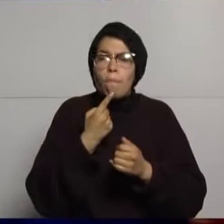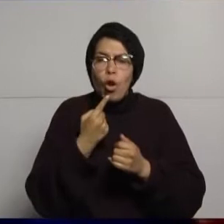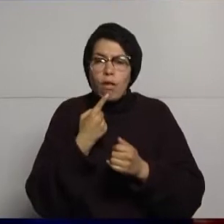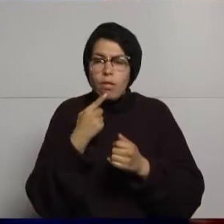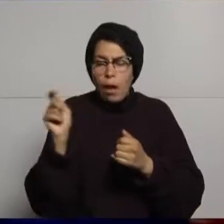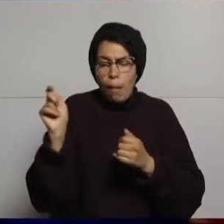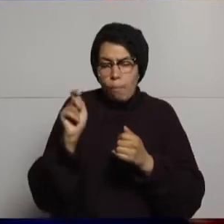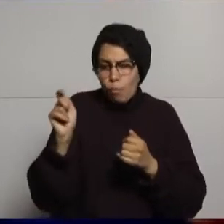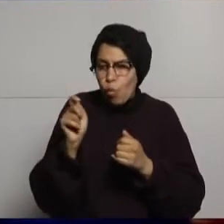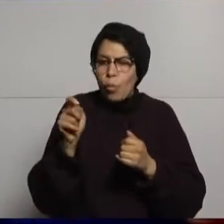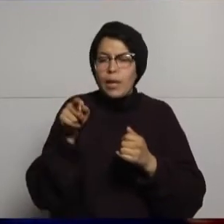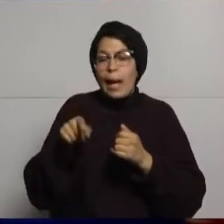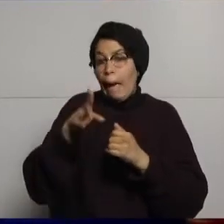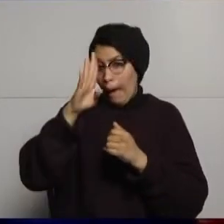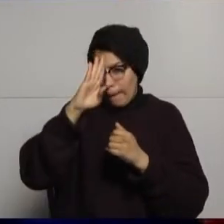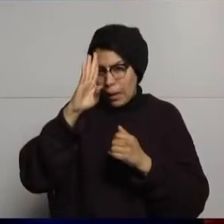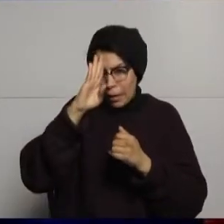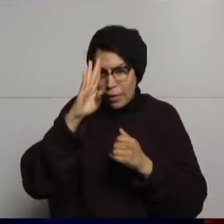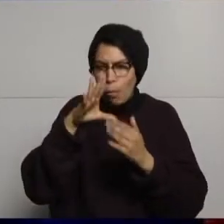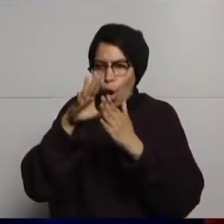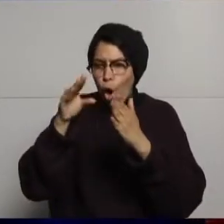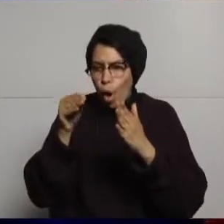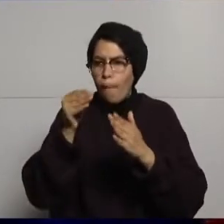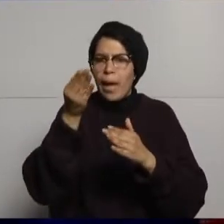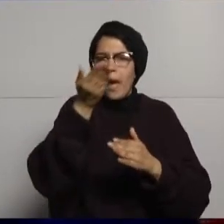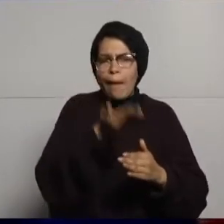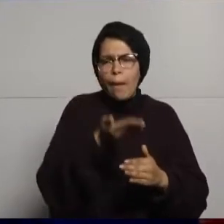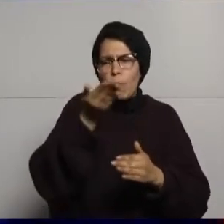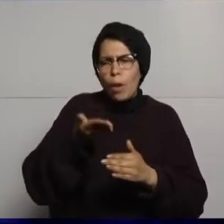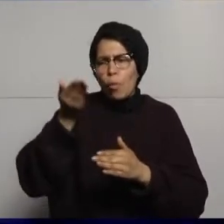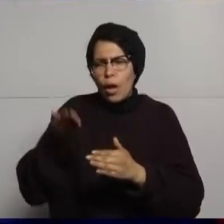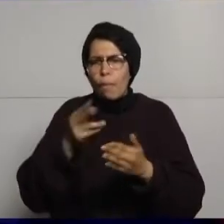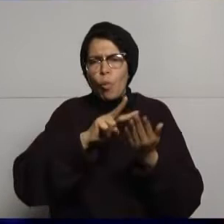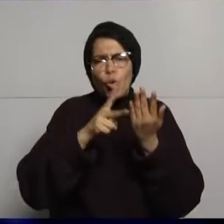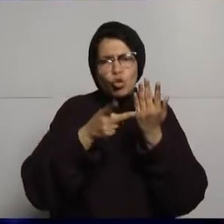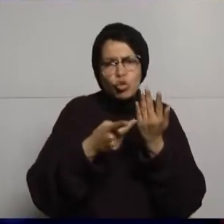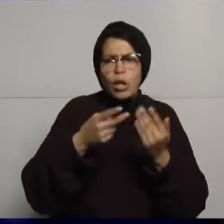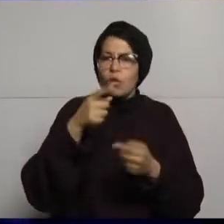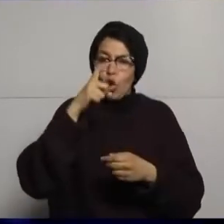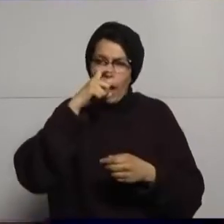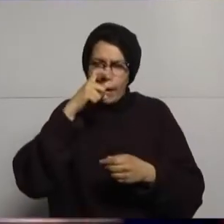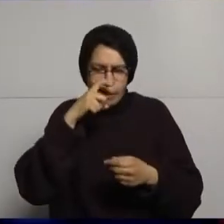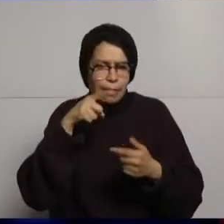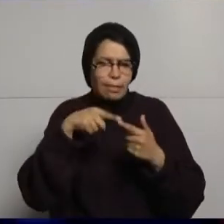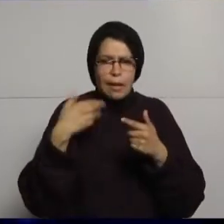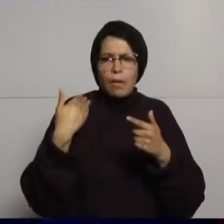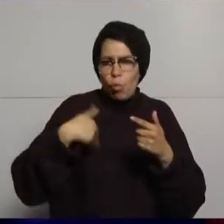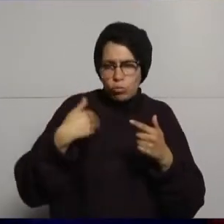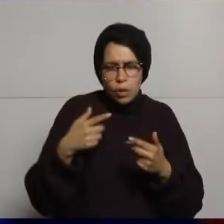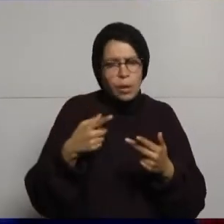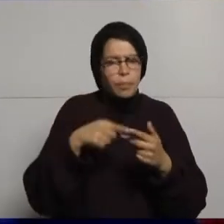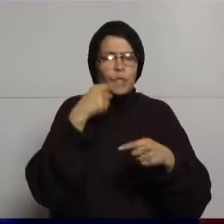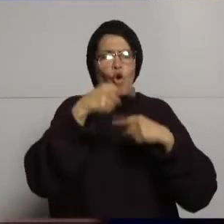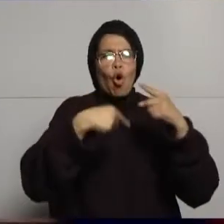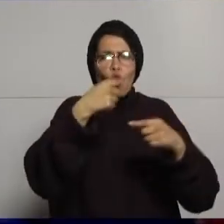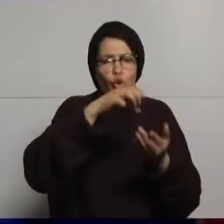Alegre, aprendimos de Rosario en Argentina presupuesto participativo joven, cada 4 años se hace un plan de desarrollo en los 5 primeros meses de